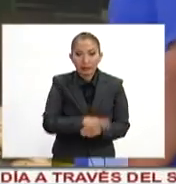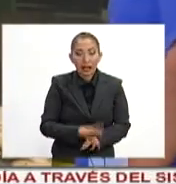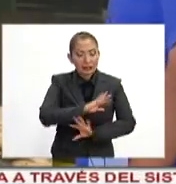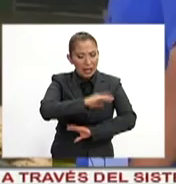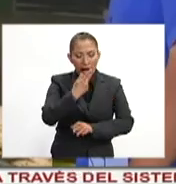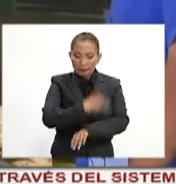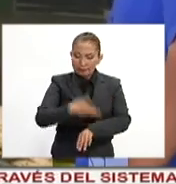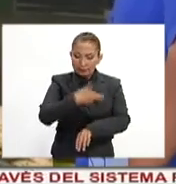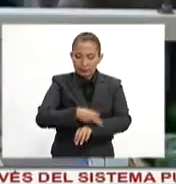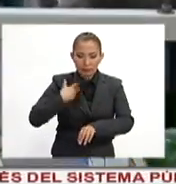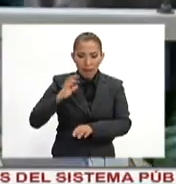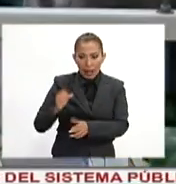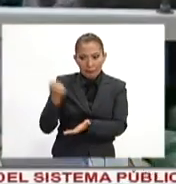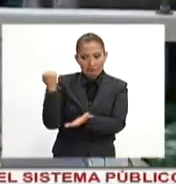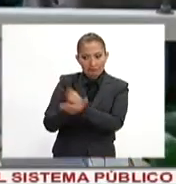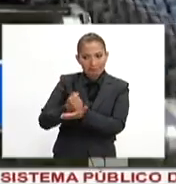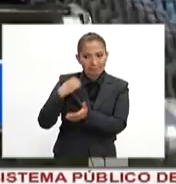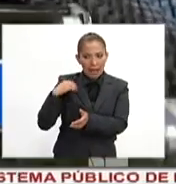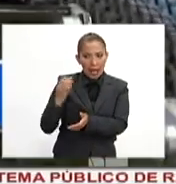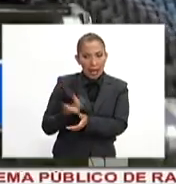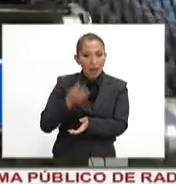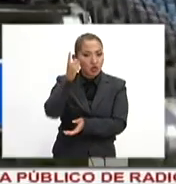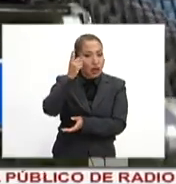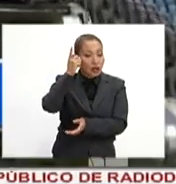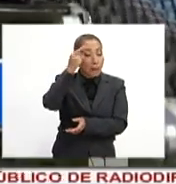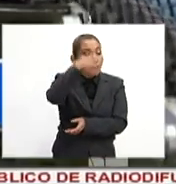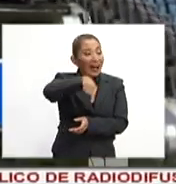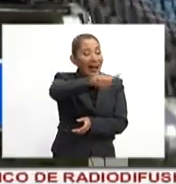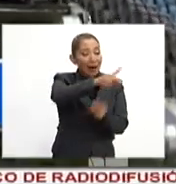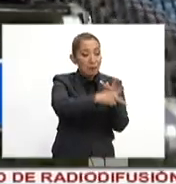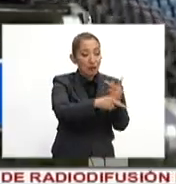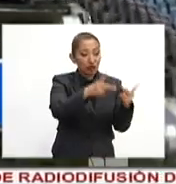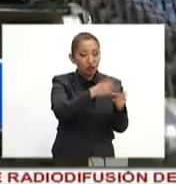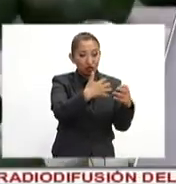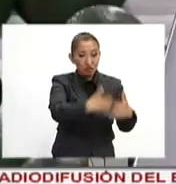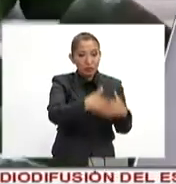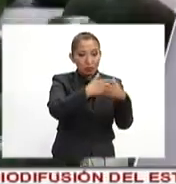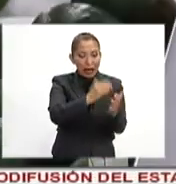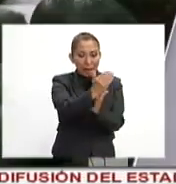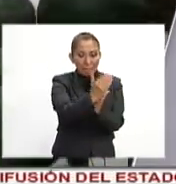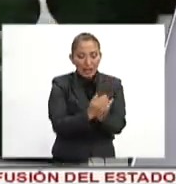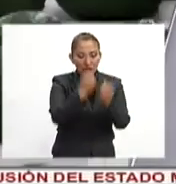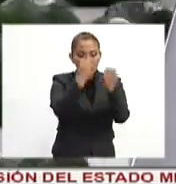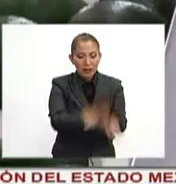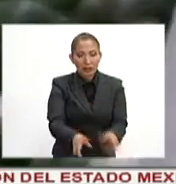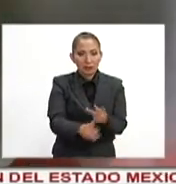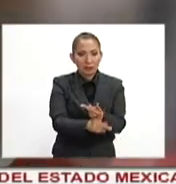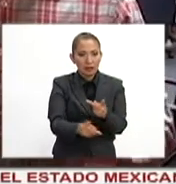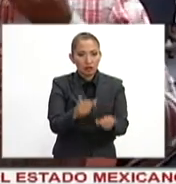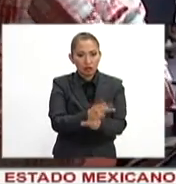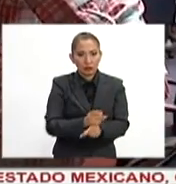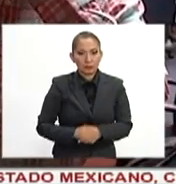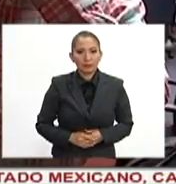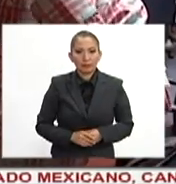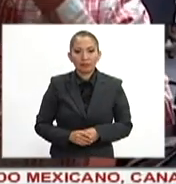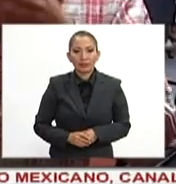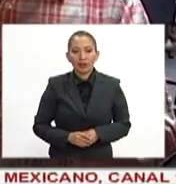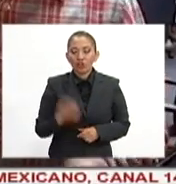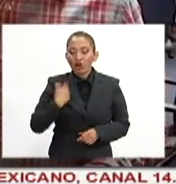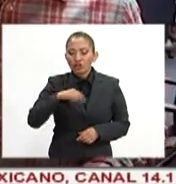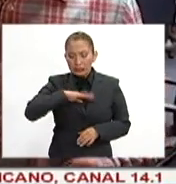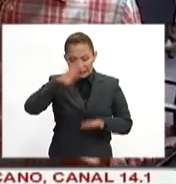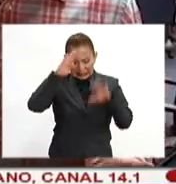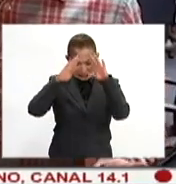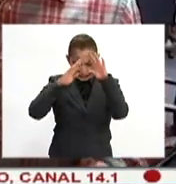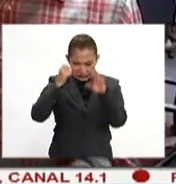está en proceso de patente con la finalidad que productores mexicanos reduzcan pérdidas en estos productos. Nosotros lo hicimos